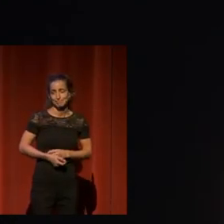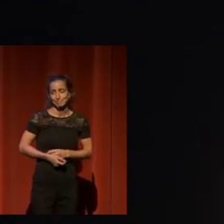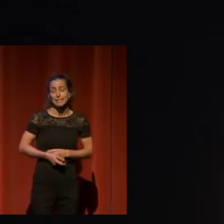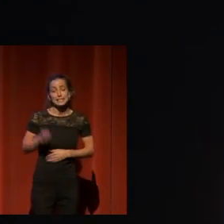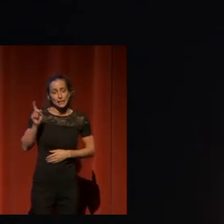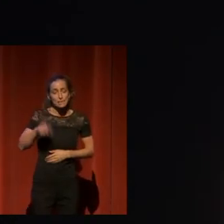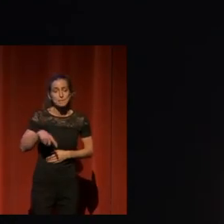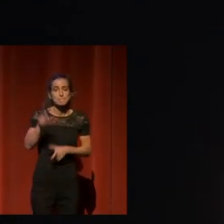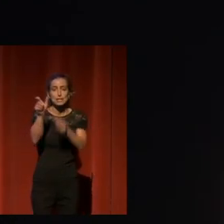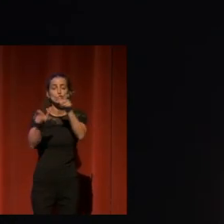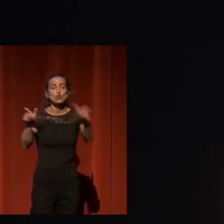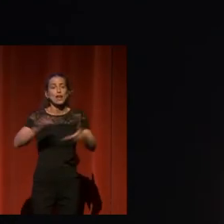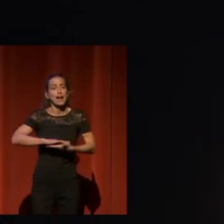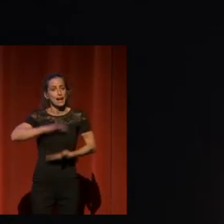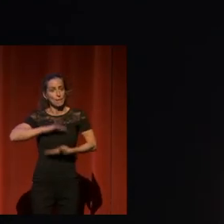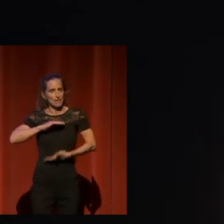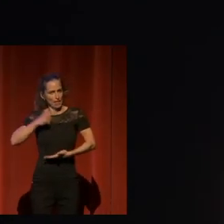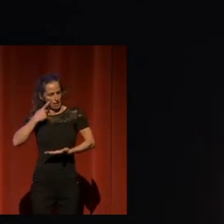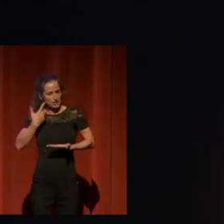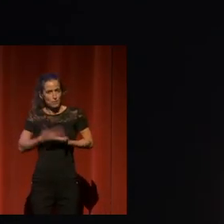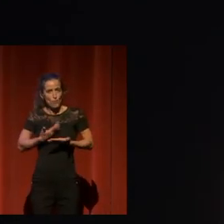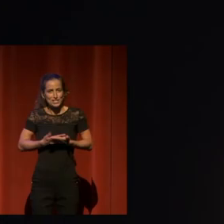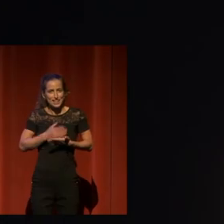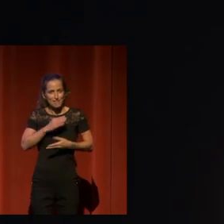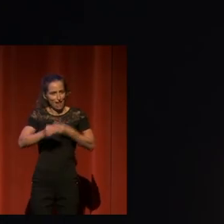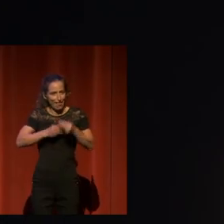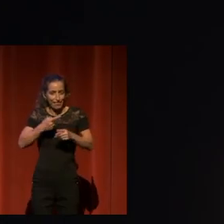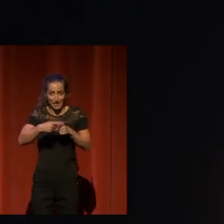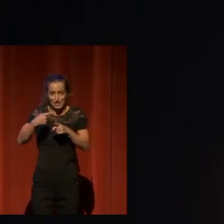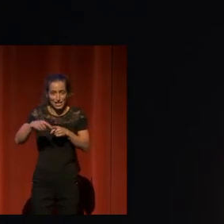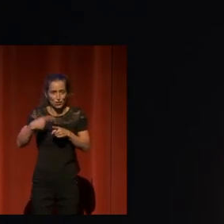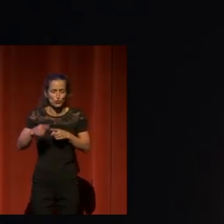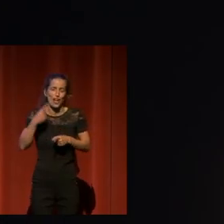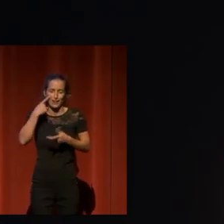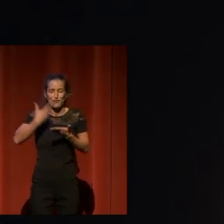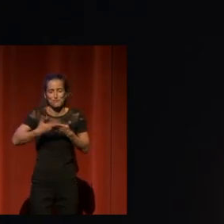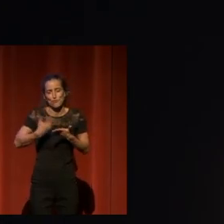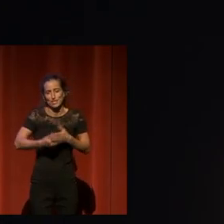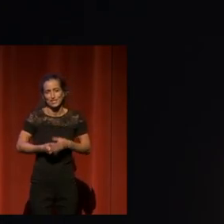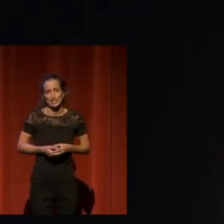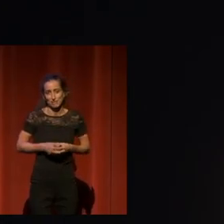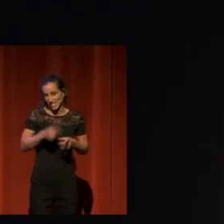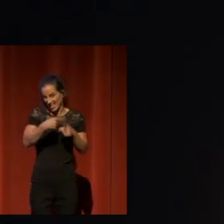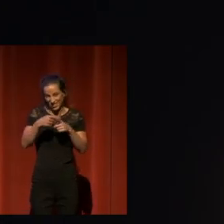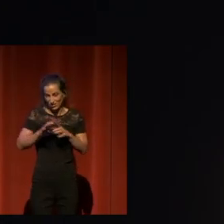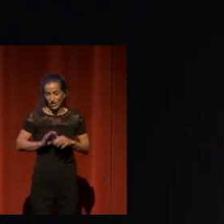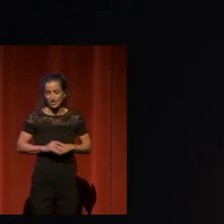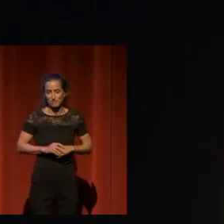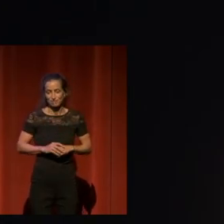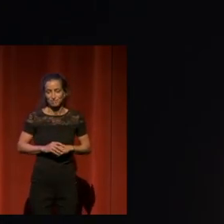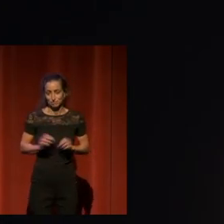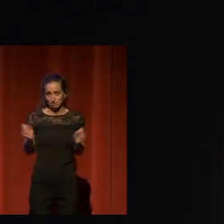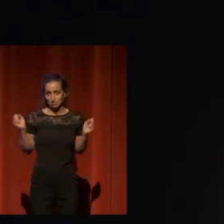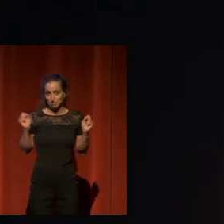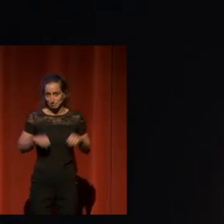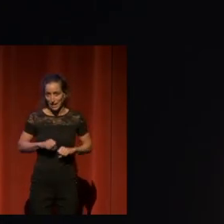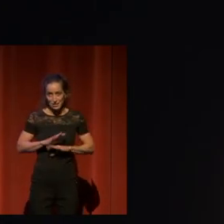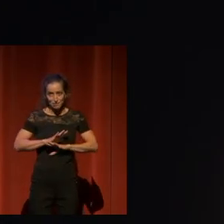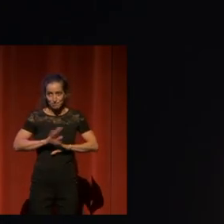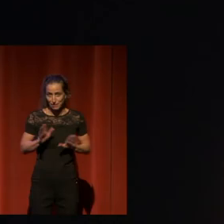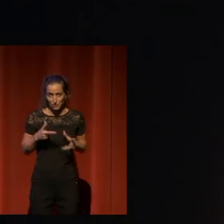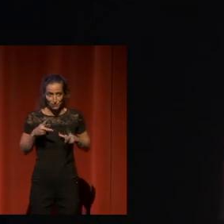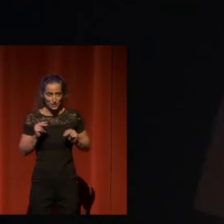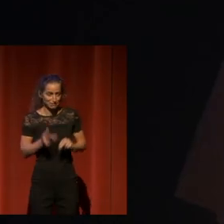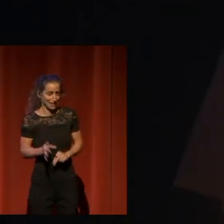tienen capacidades, porque las demuestran para hacer todas estas tareas, ¿vale? Entonces, me quedo aquí. Eva,